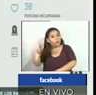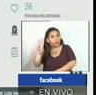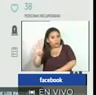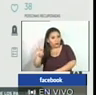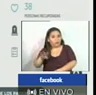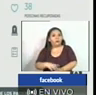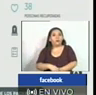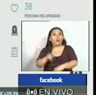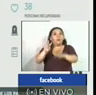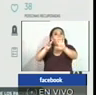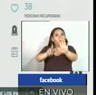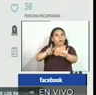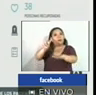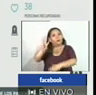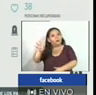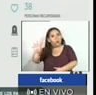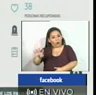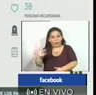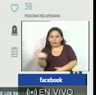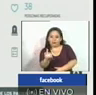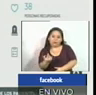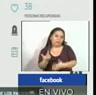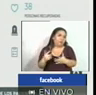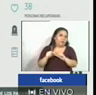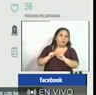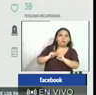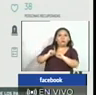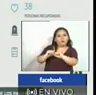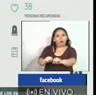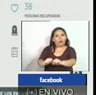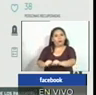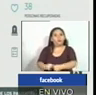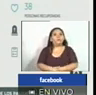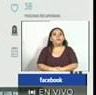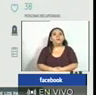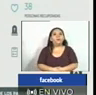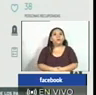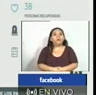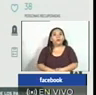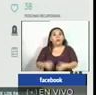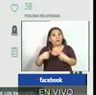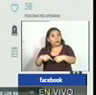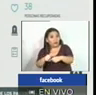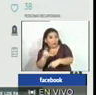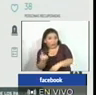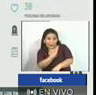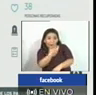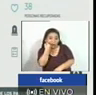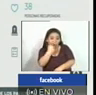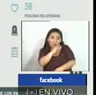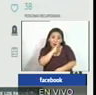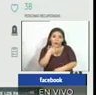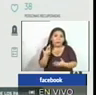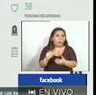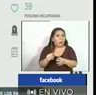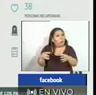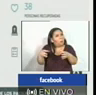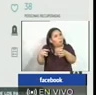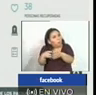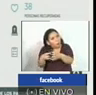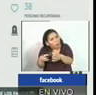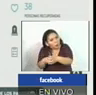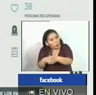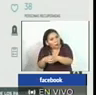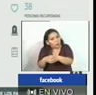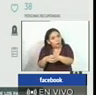salvadoreños que han muerto en la lucha contra esta enfermedad. Los casos activos, ahora pues son mucho más bajos que los